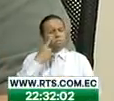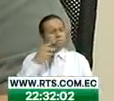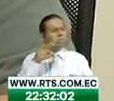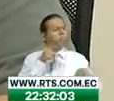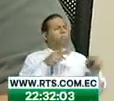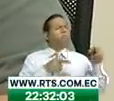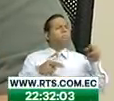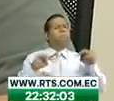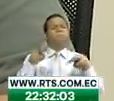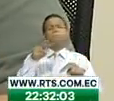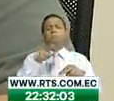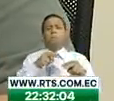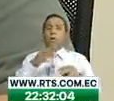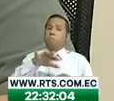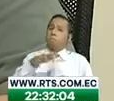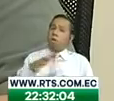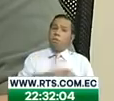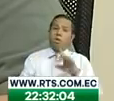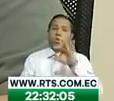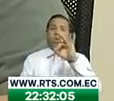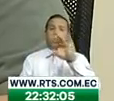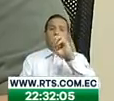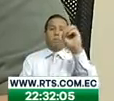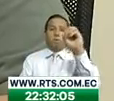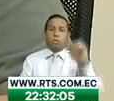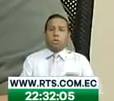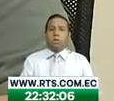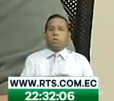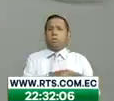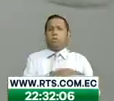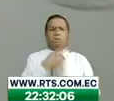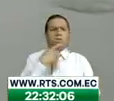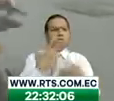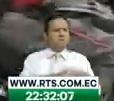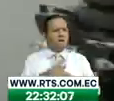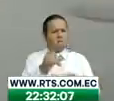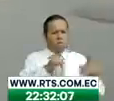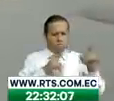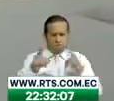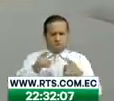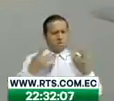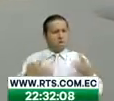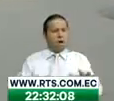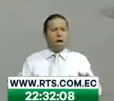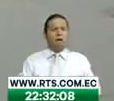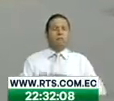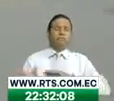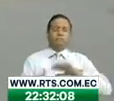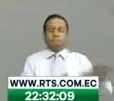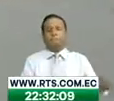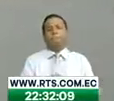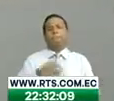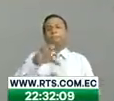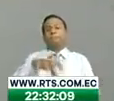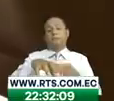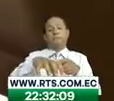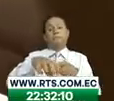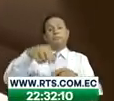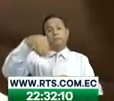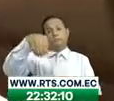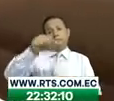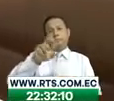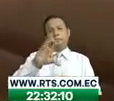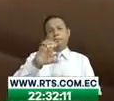un 80% de la ciudadanía había adquirido ya la inmunidad. En Marcelino Maridueña el escenario no era distinto. Y